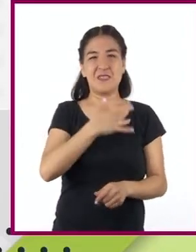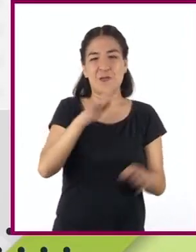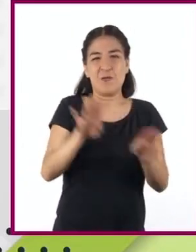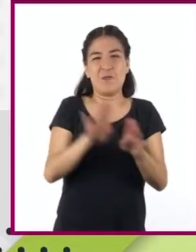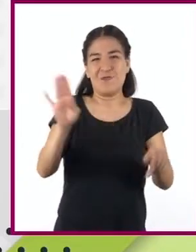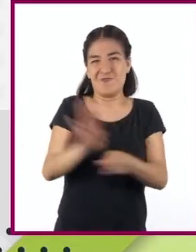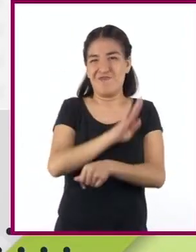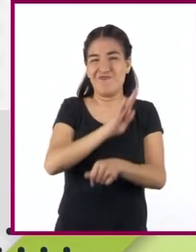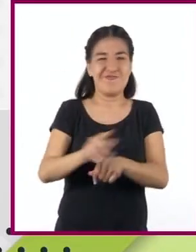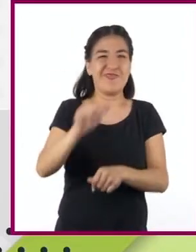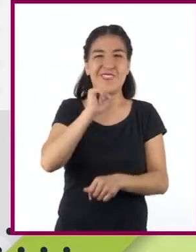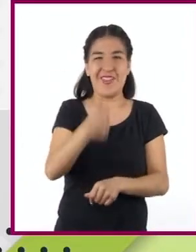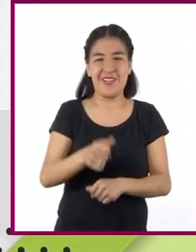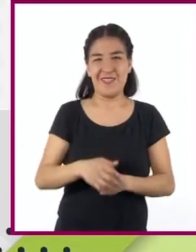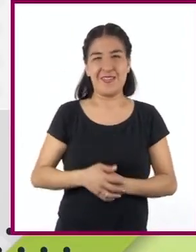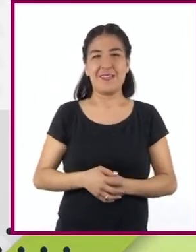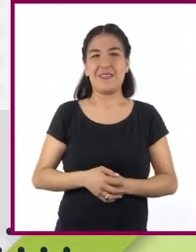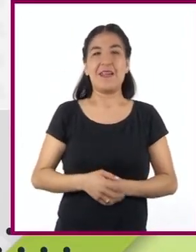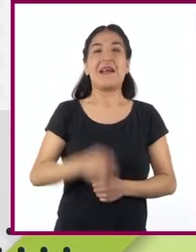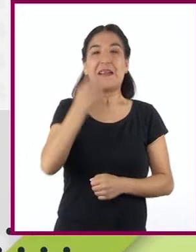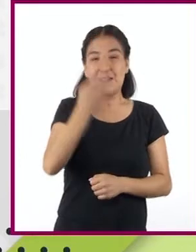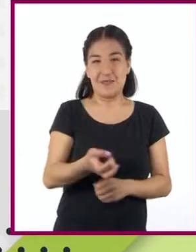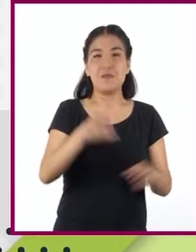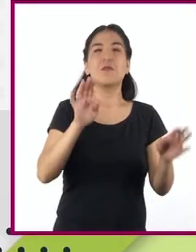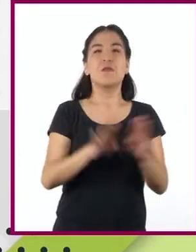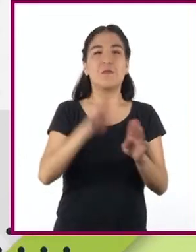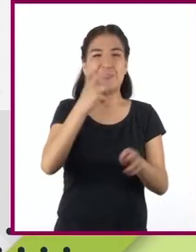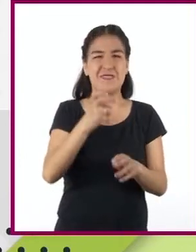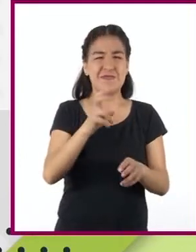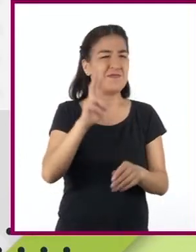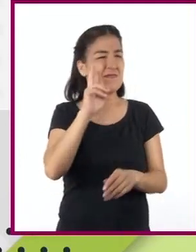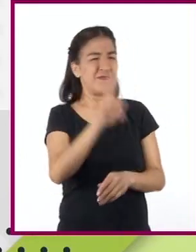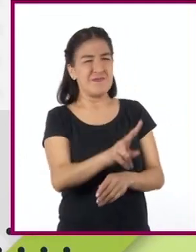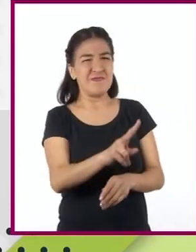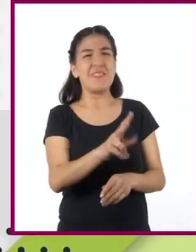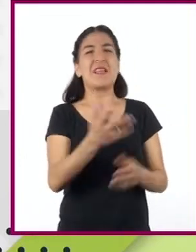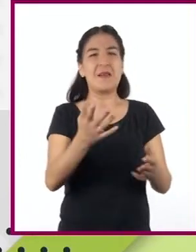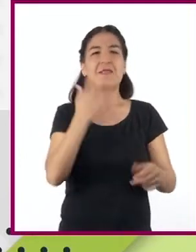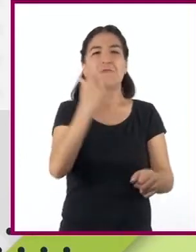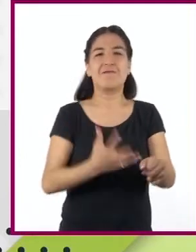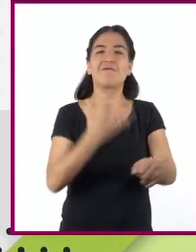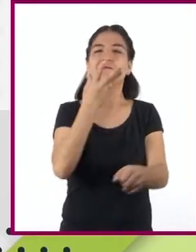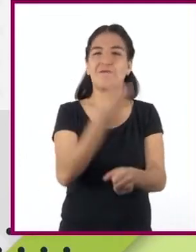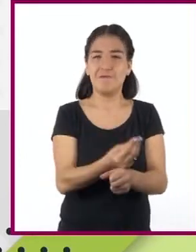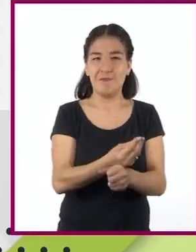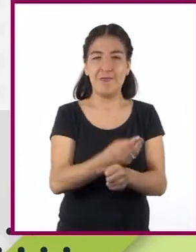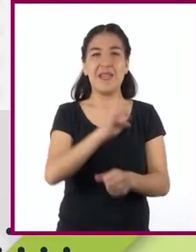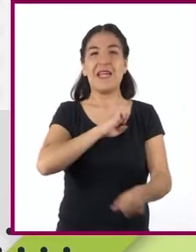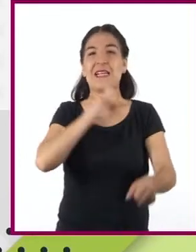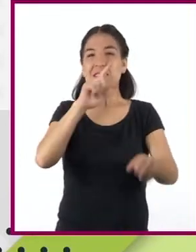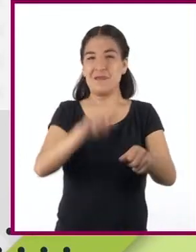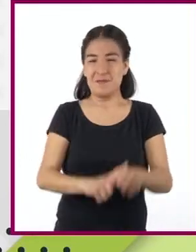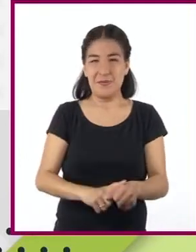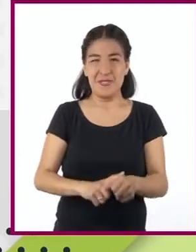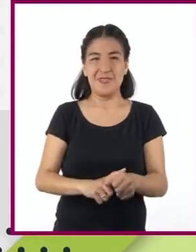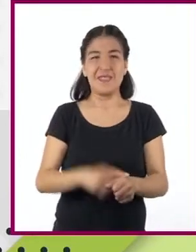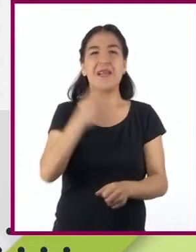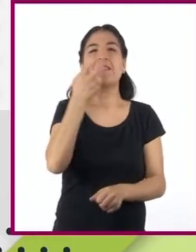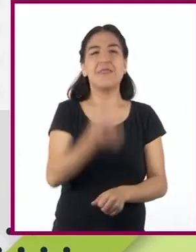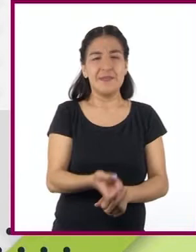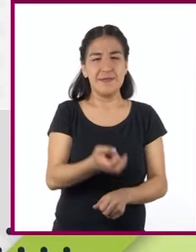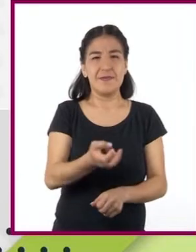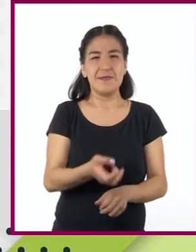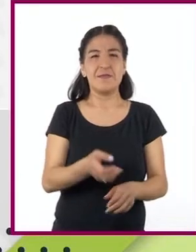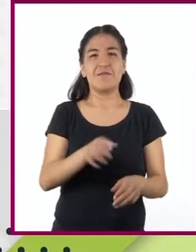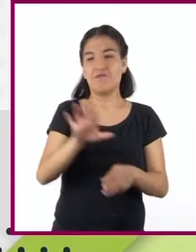beneficiarlos. Estas características las he considerado como adaptaciones especiales en las que,